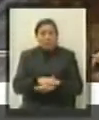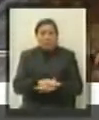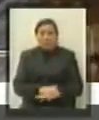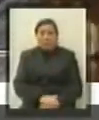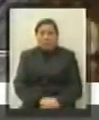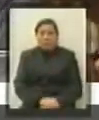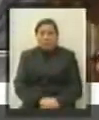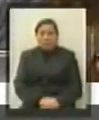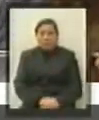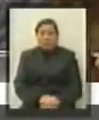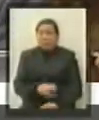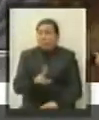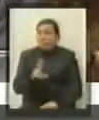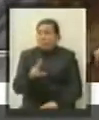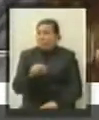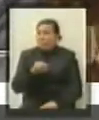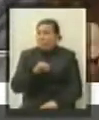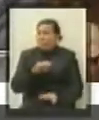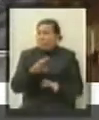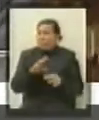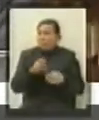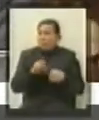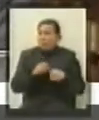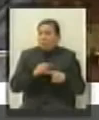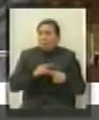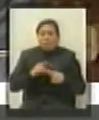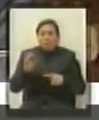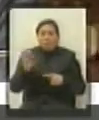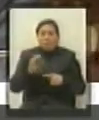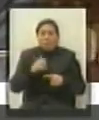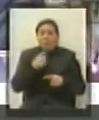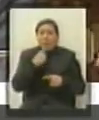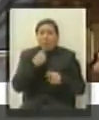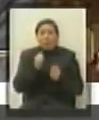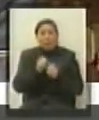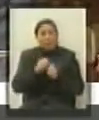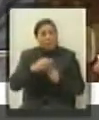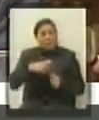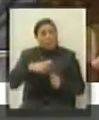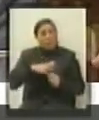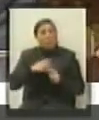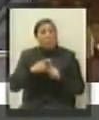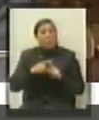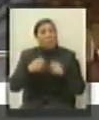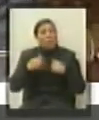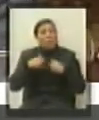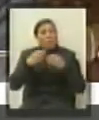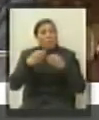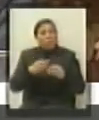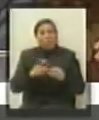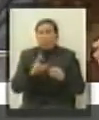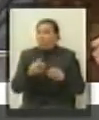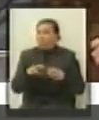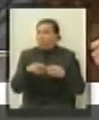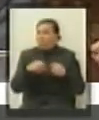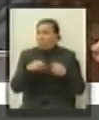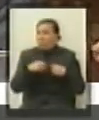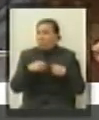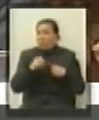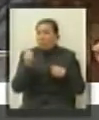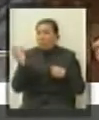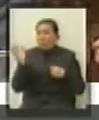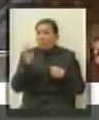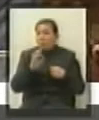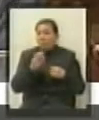hecho. Yo no acepto, señores, de ninguna manera, lo digo con cortesía, pero también con firmeza, no acepto de ninguna